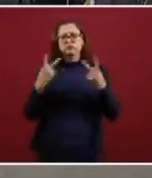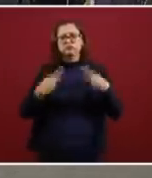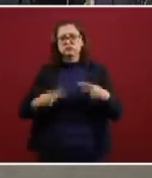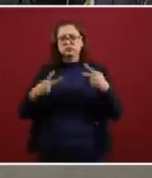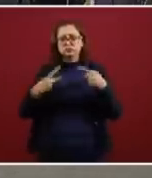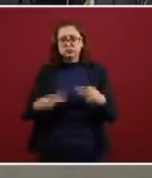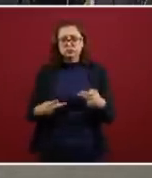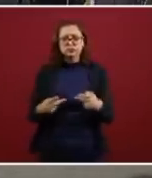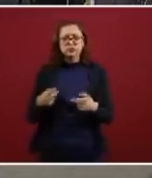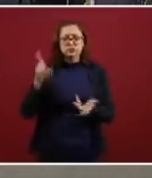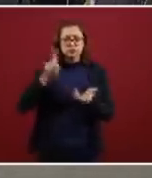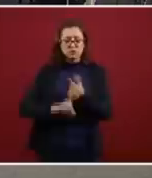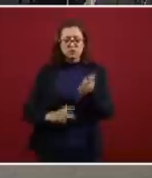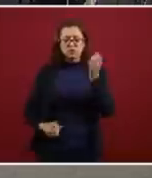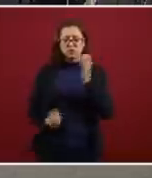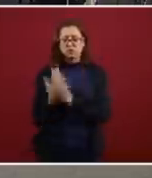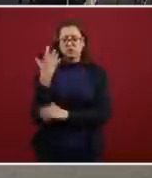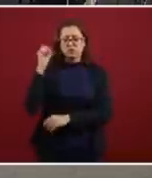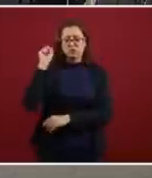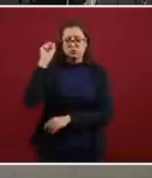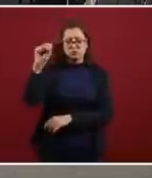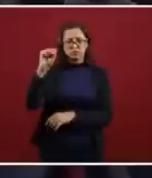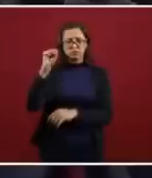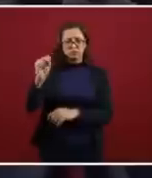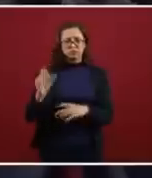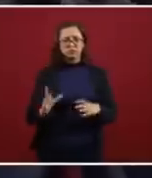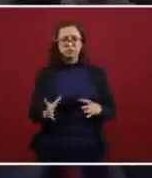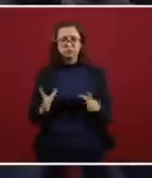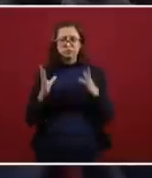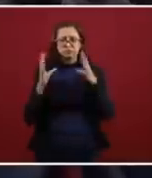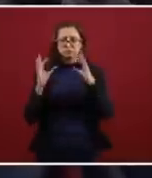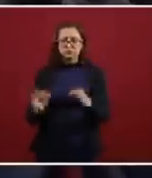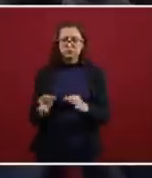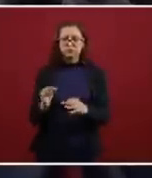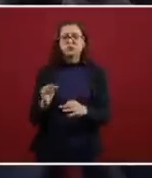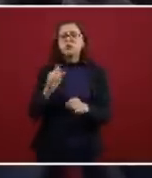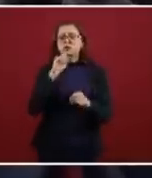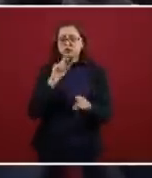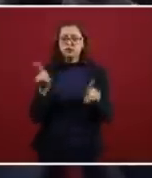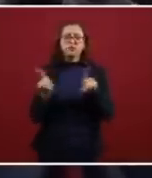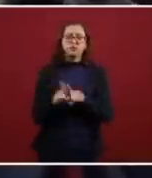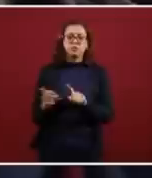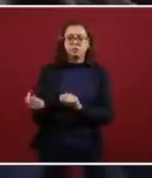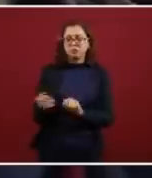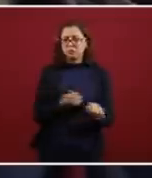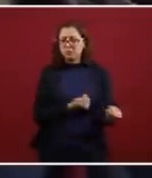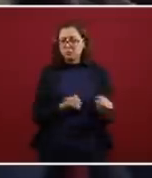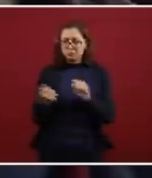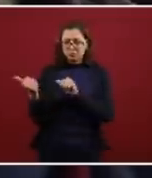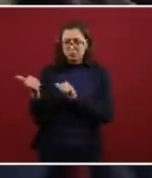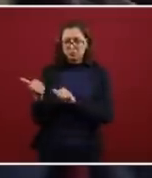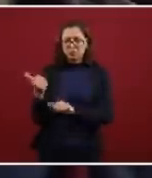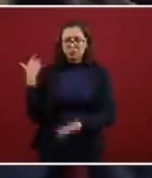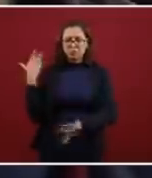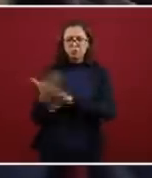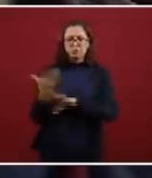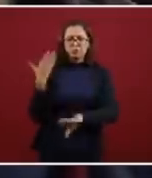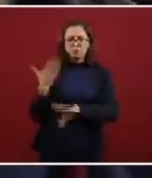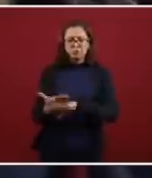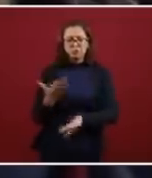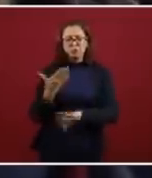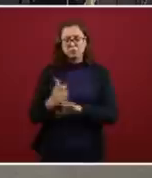quedando con el nuevo sindicato que se formó, que los están despidiendo también y los están acosando y hostigando.